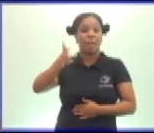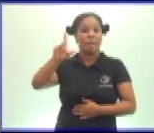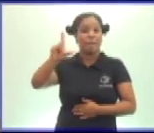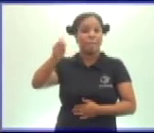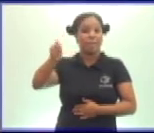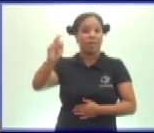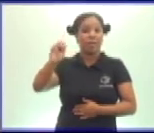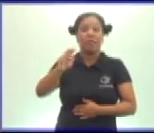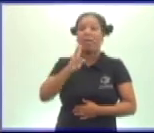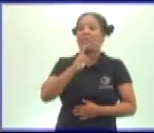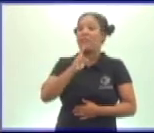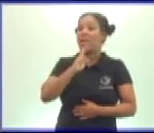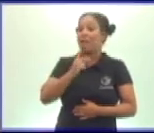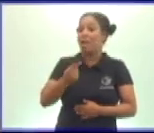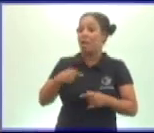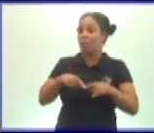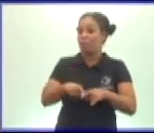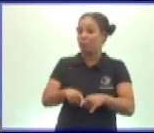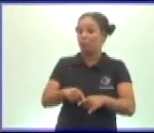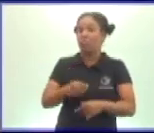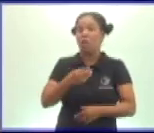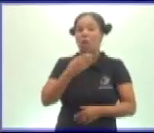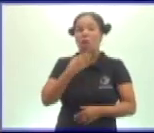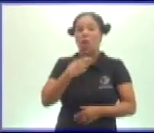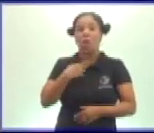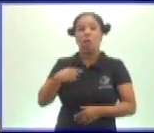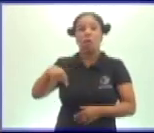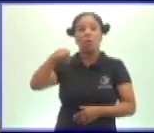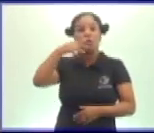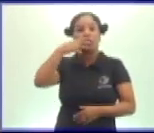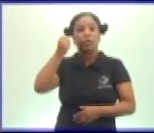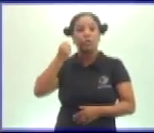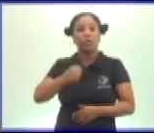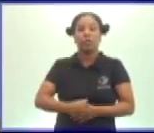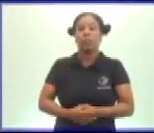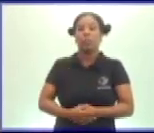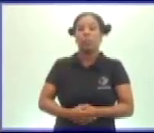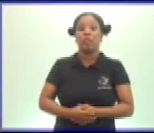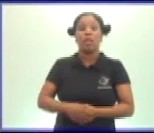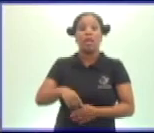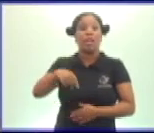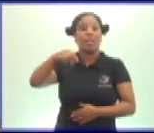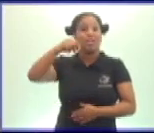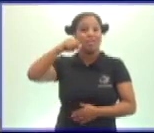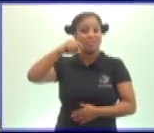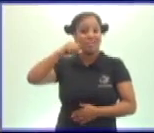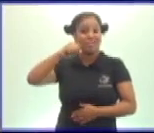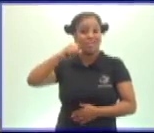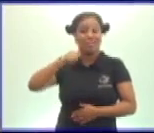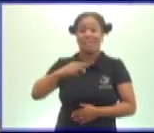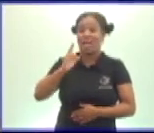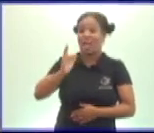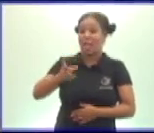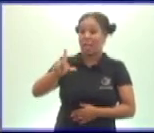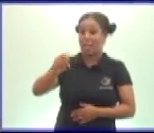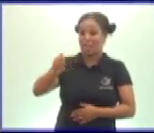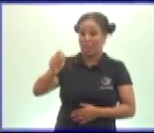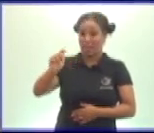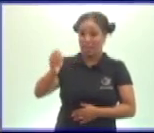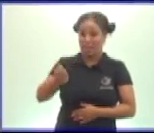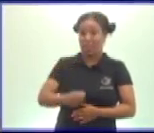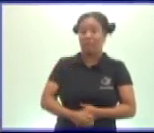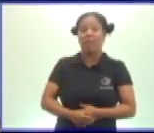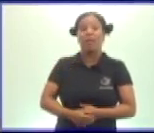como disolvente y nitrato de plata como soluto, el nitrato de plata es una sal iónica que es posible que ésta